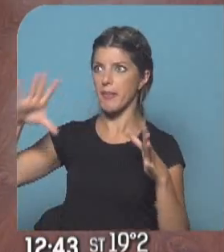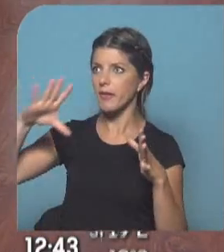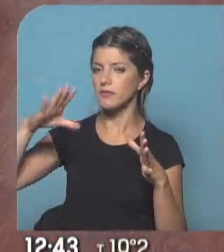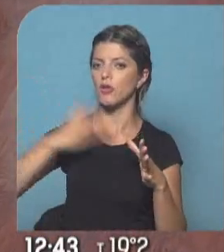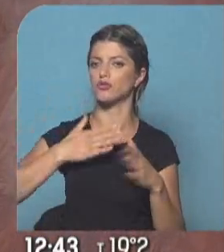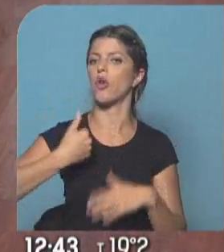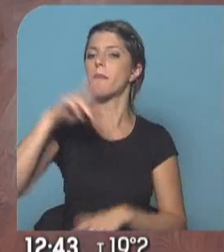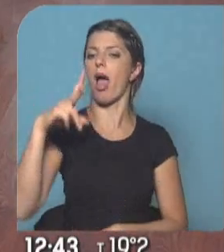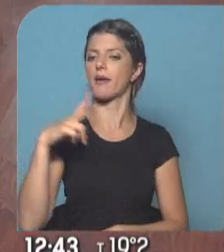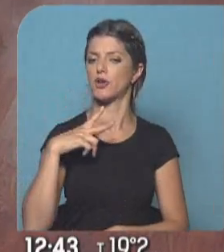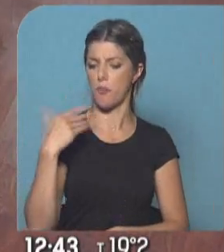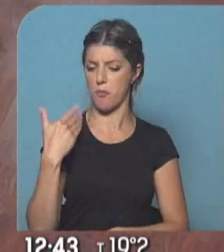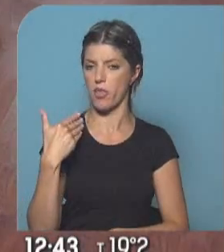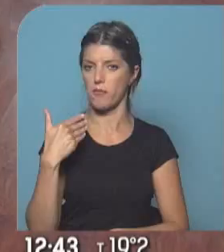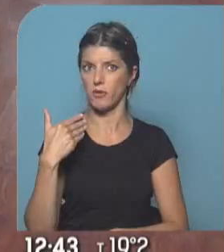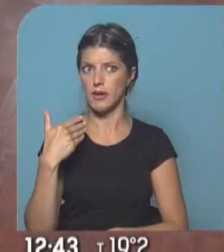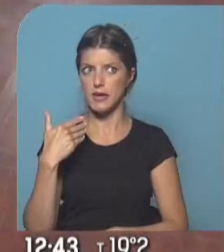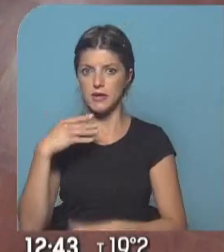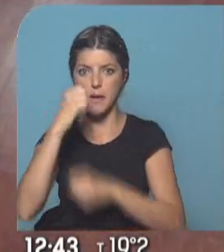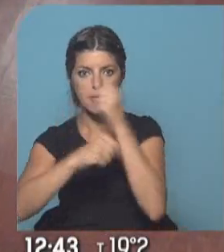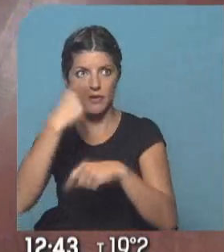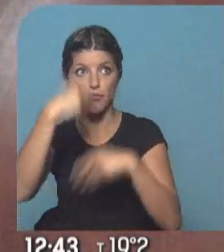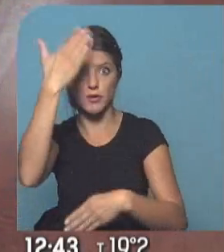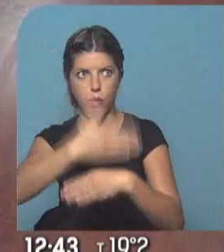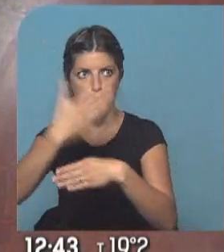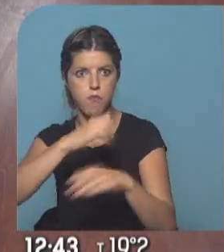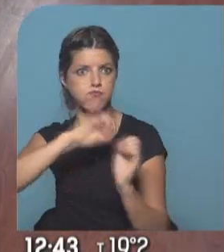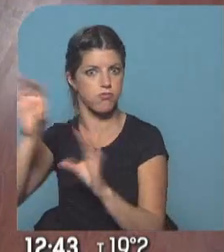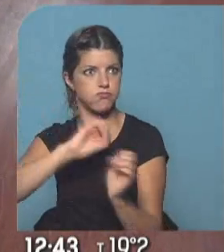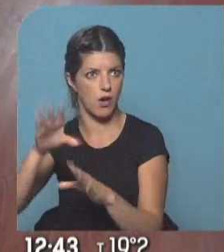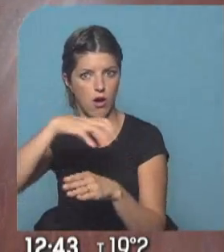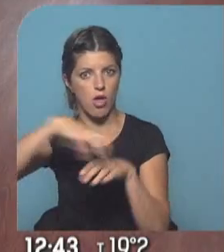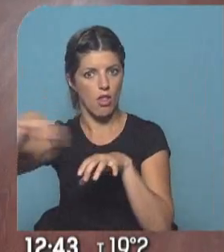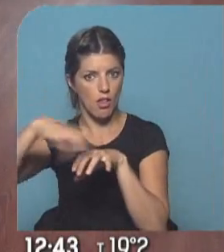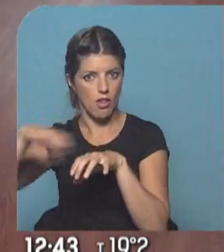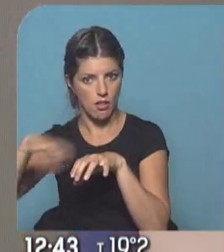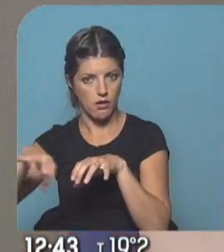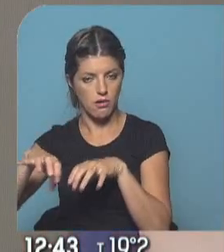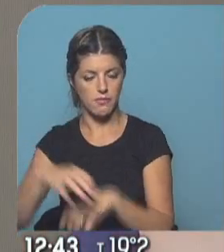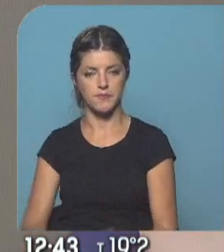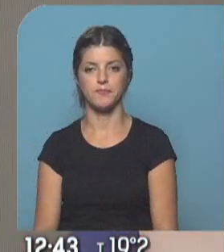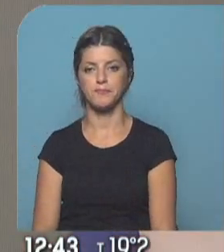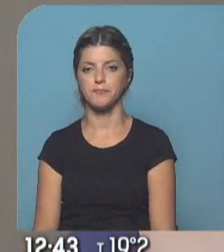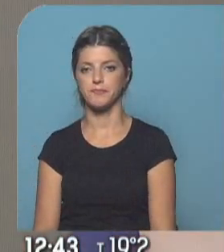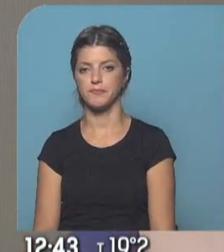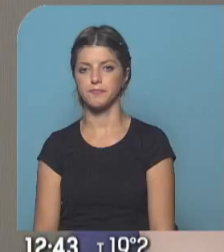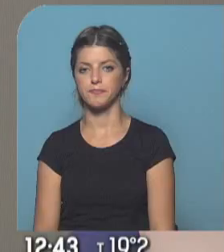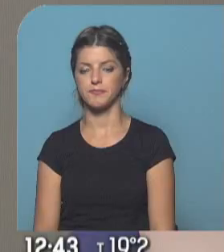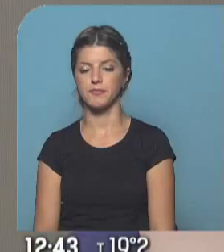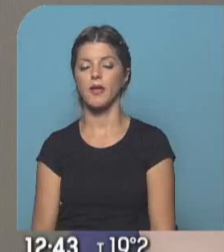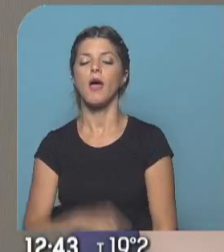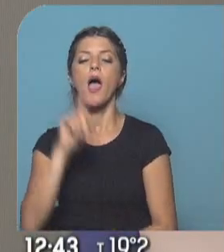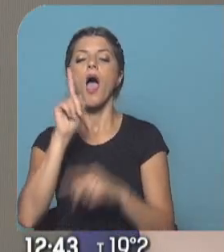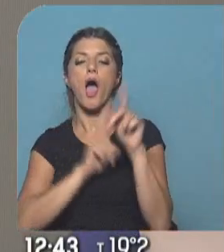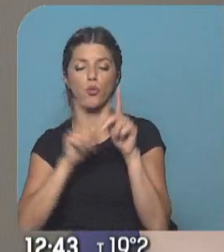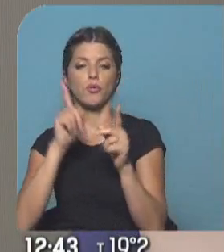somos los más ricos y podemos todo. No sé si pueden todo. Sí, vos sabés que si había dudas previas con respecto a inclusive sectores